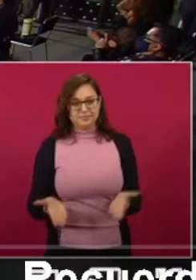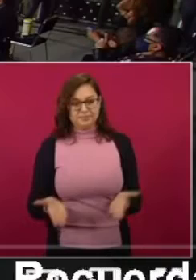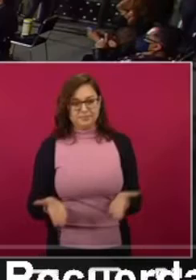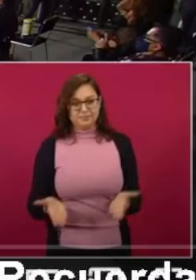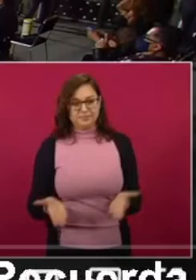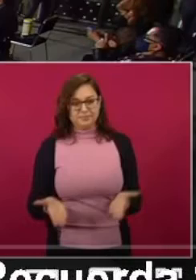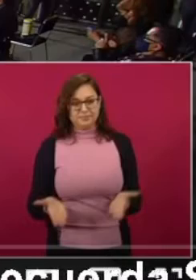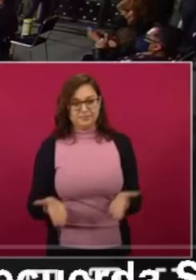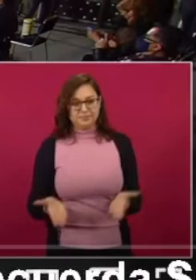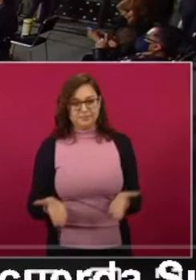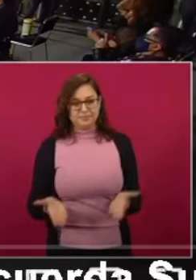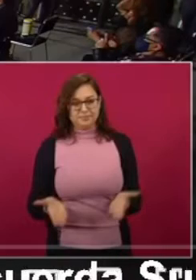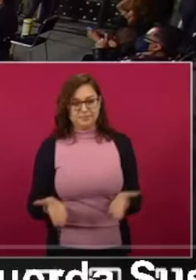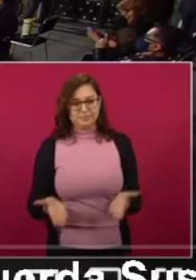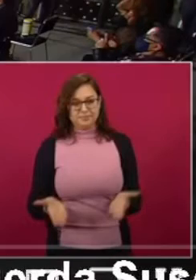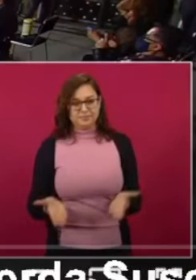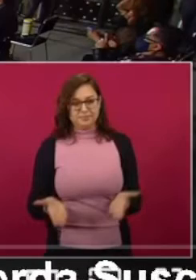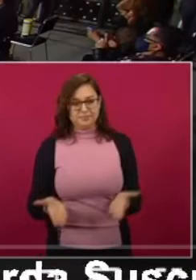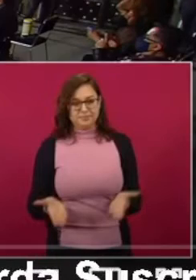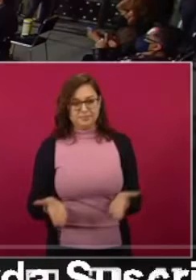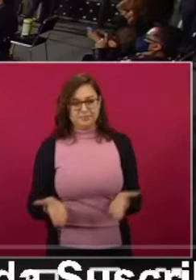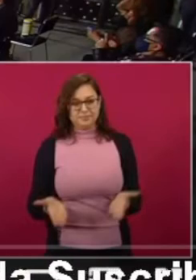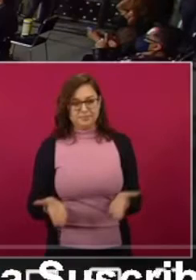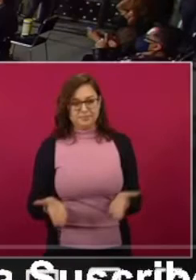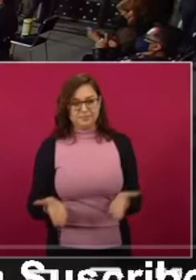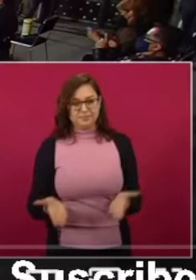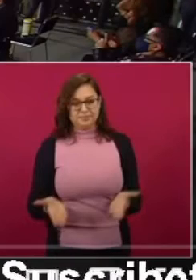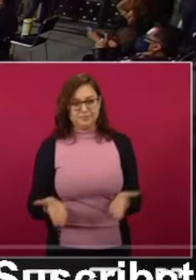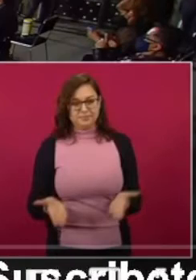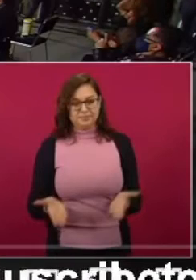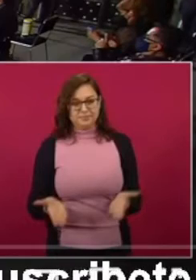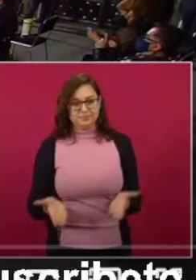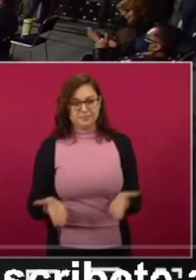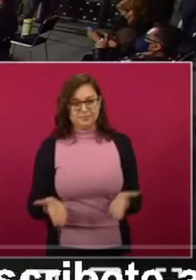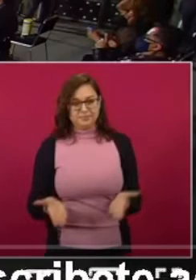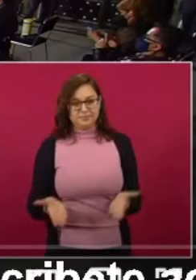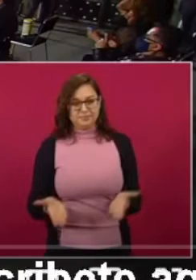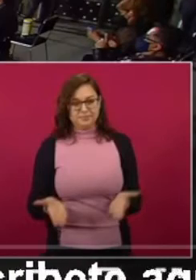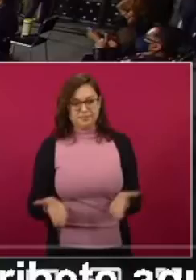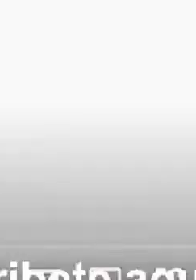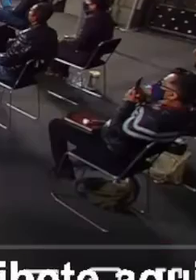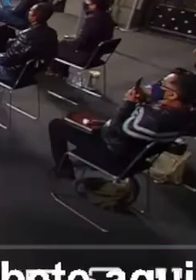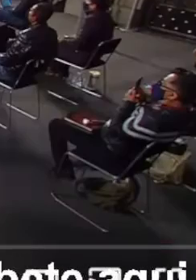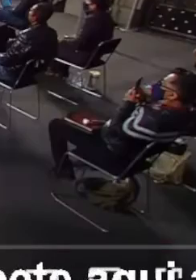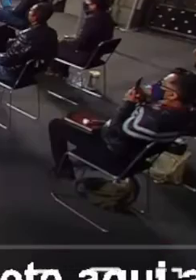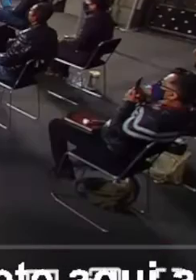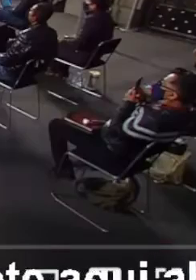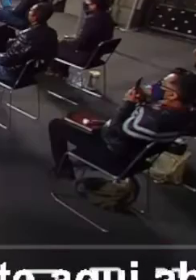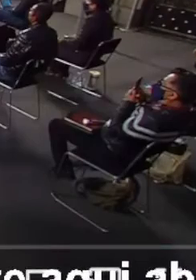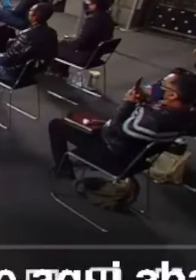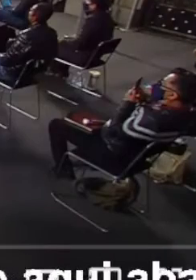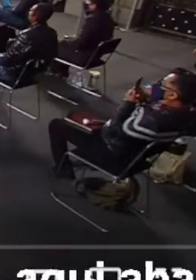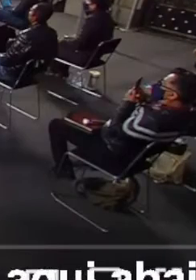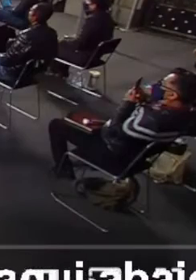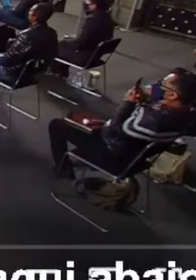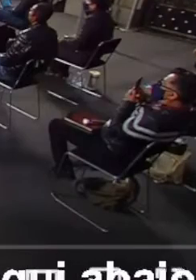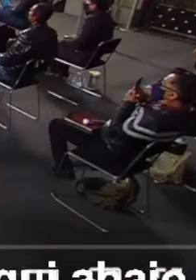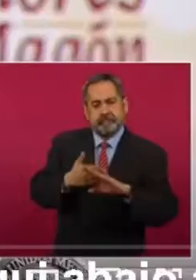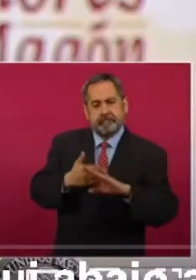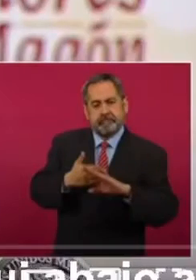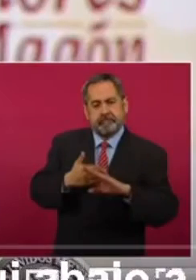muy importantes tenemos unas gráficas muy importantes del